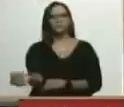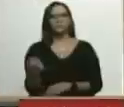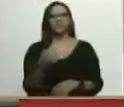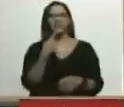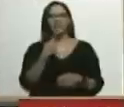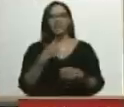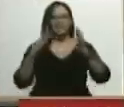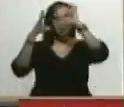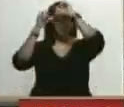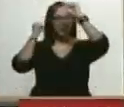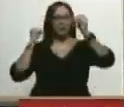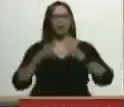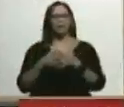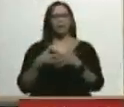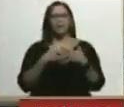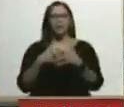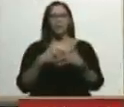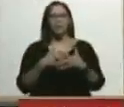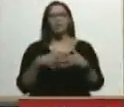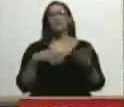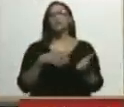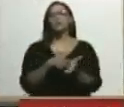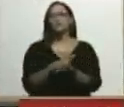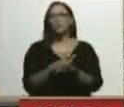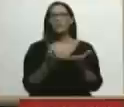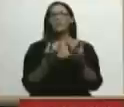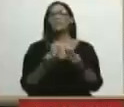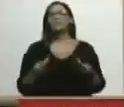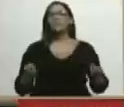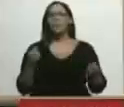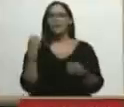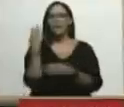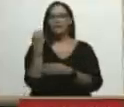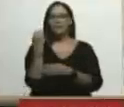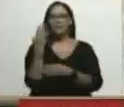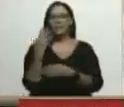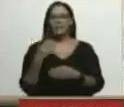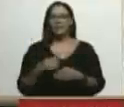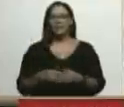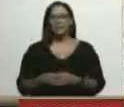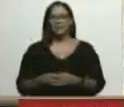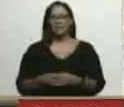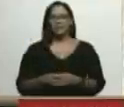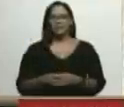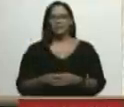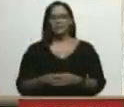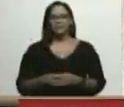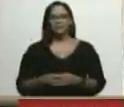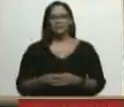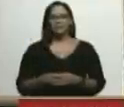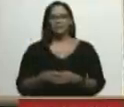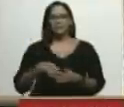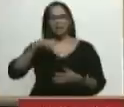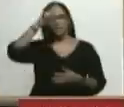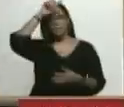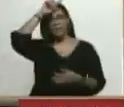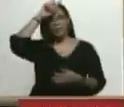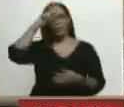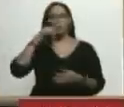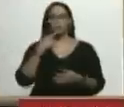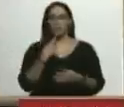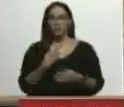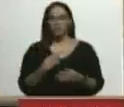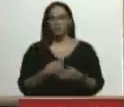la Embajada de Estados Unidos sobre disolver la asamblea en Perú dijo